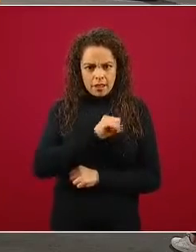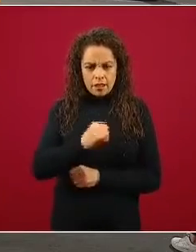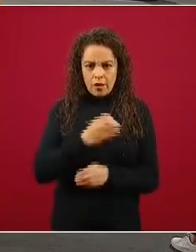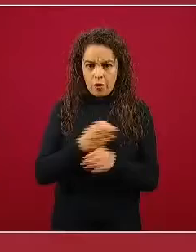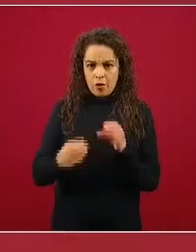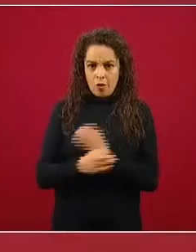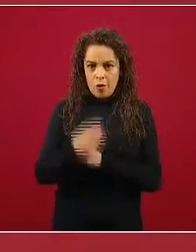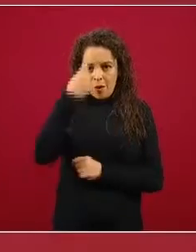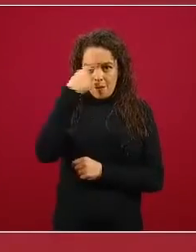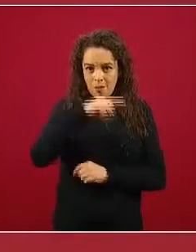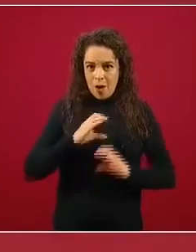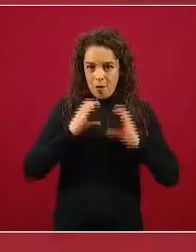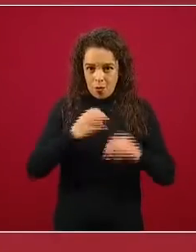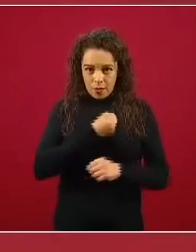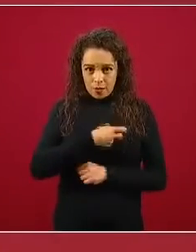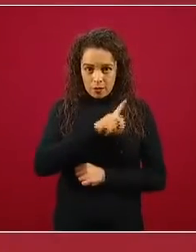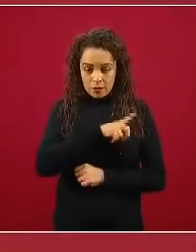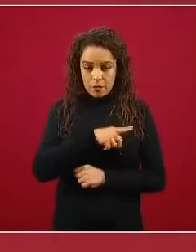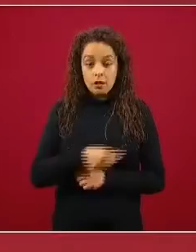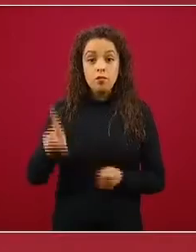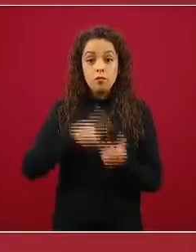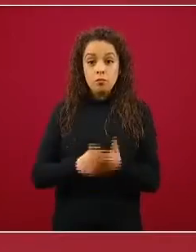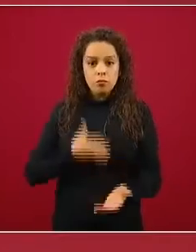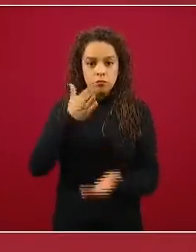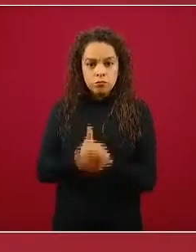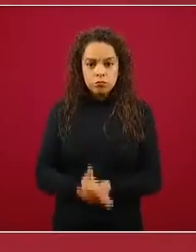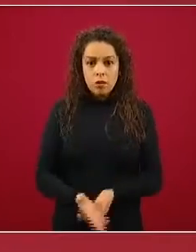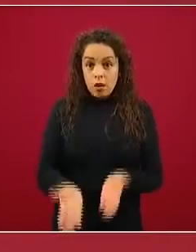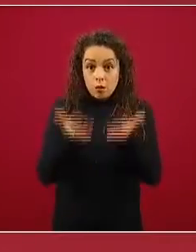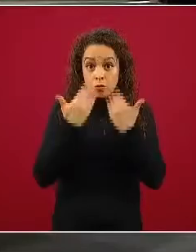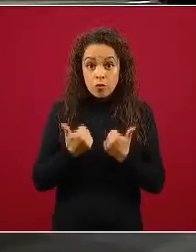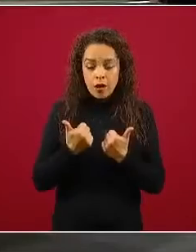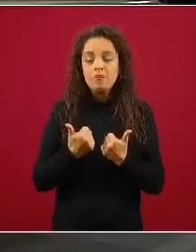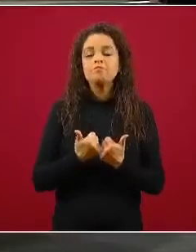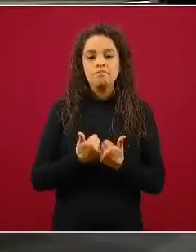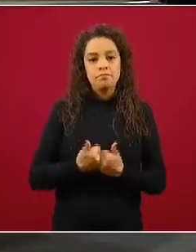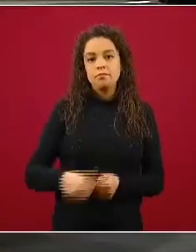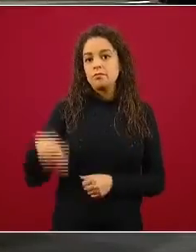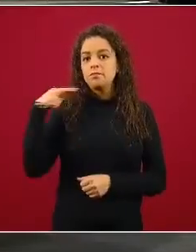lo tiene, se va a proceder de inmediato a la clausura.